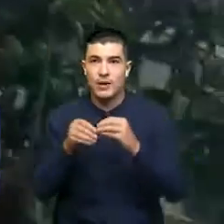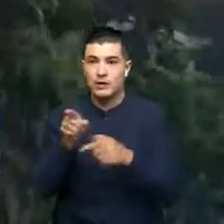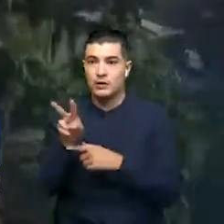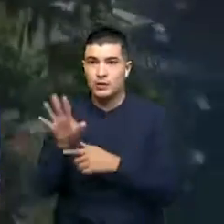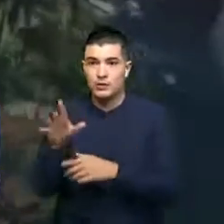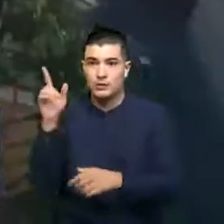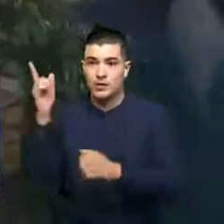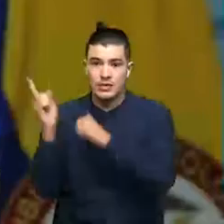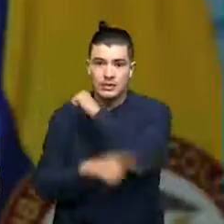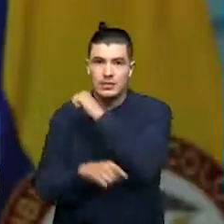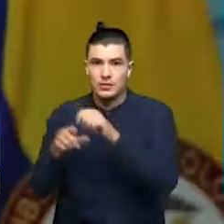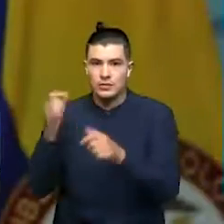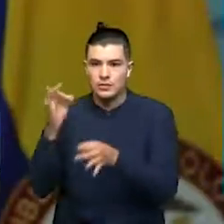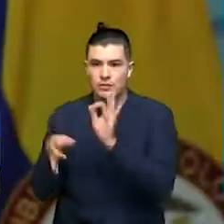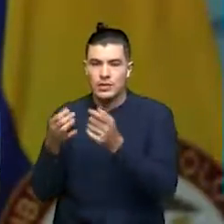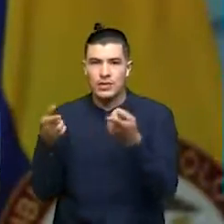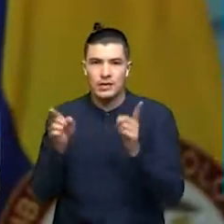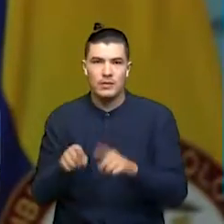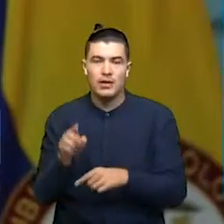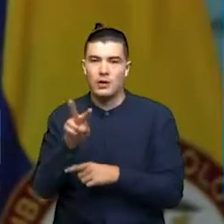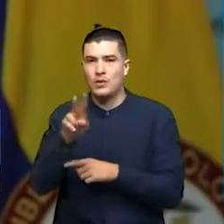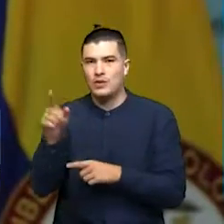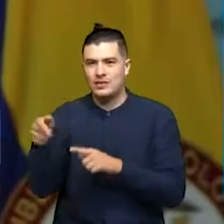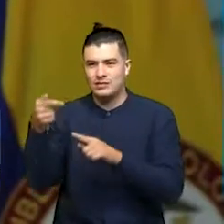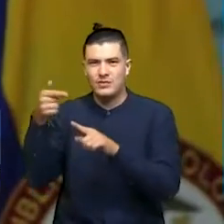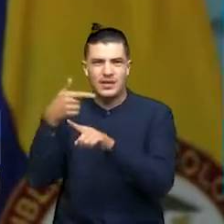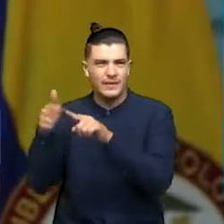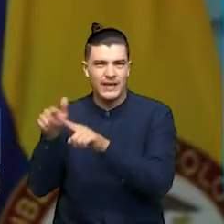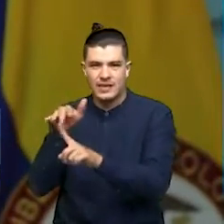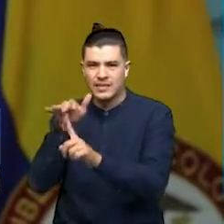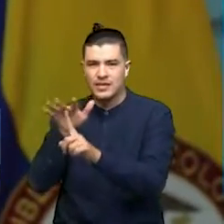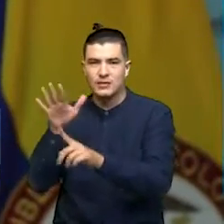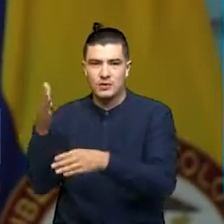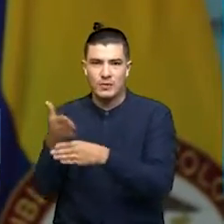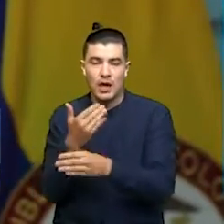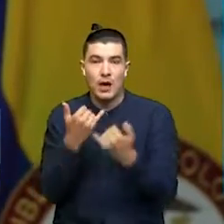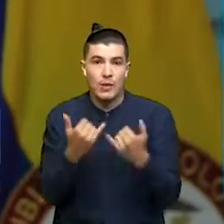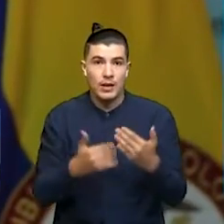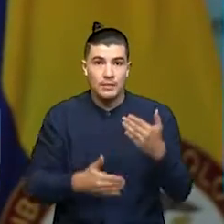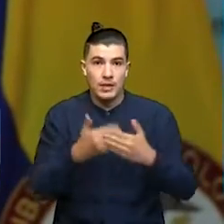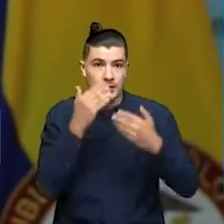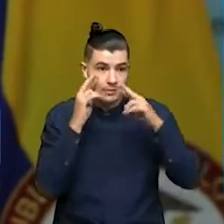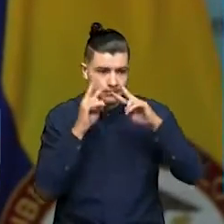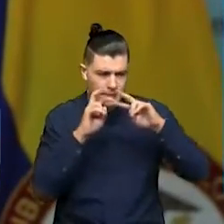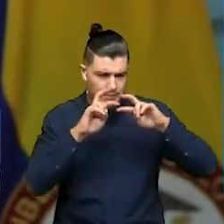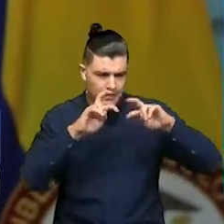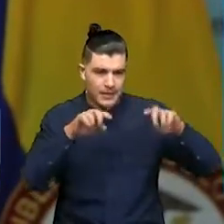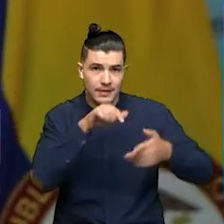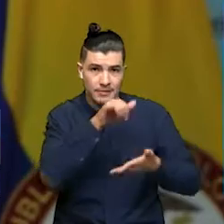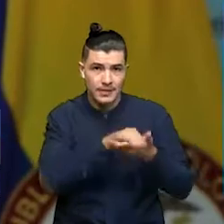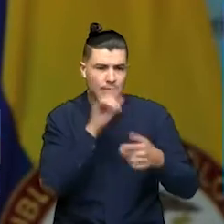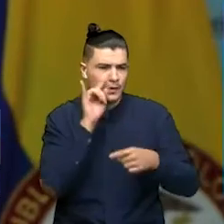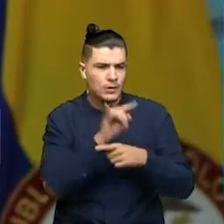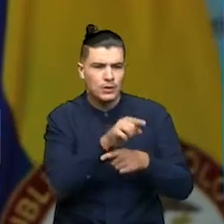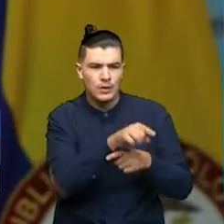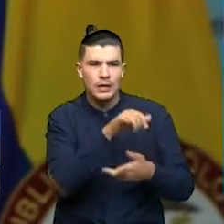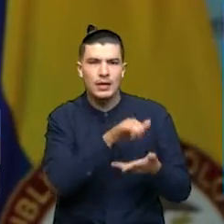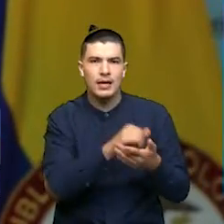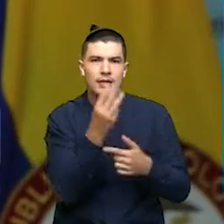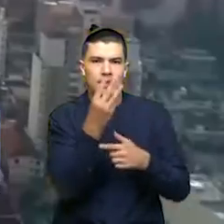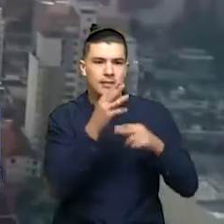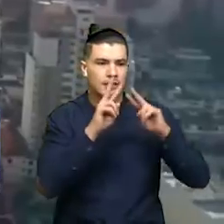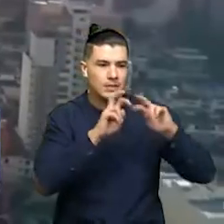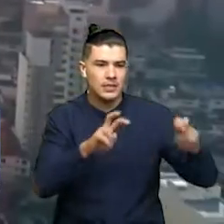alcance disciplinario y otro con diferente incidencia. Y se están adelantando de la misma auditoría 3